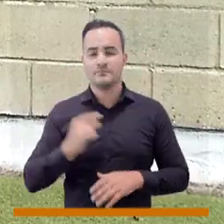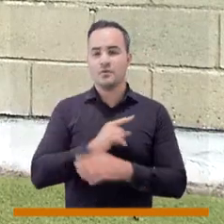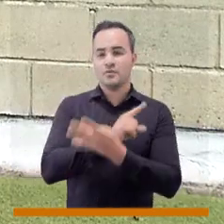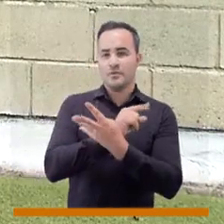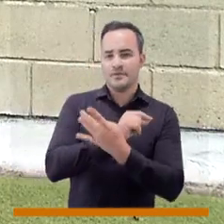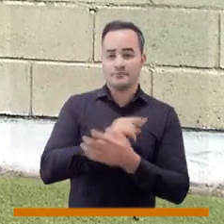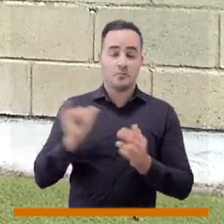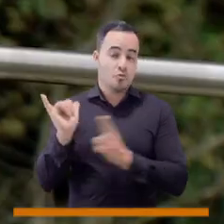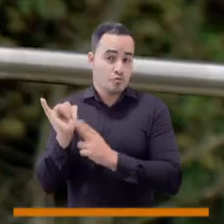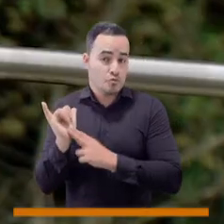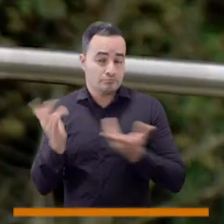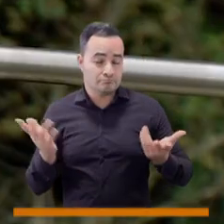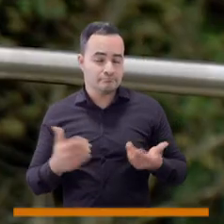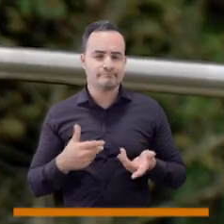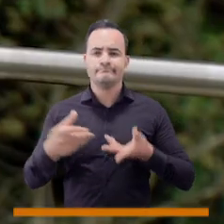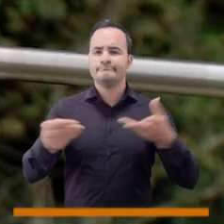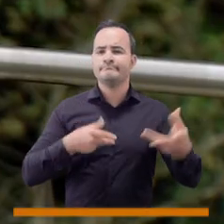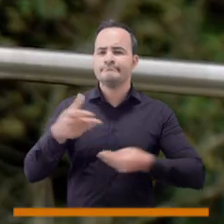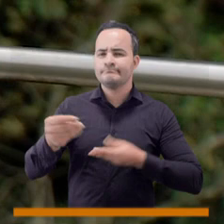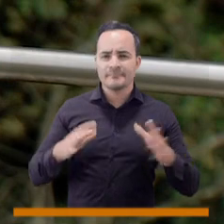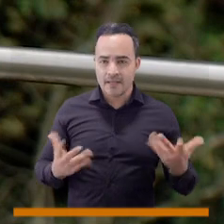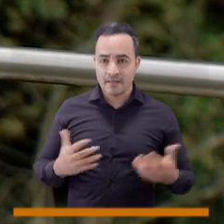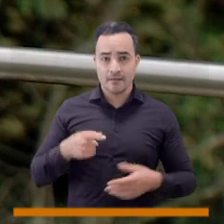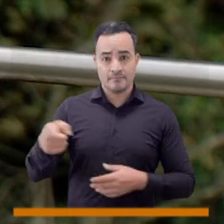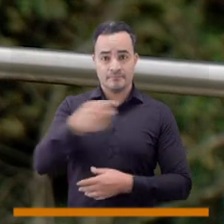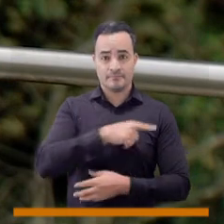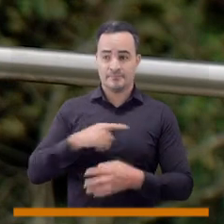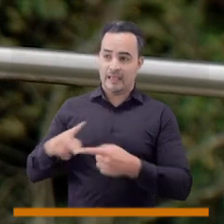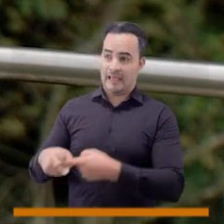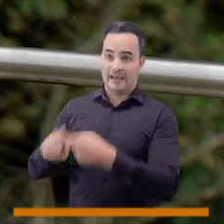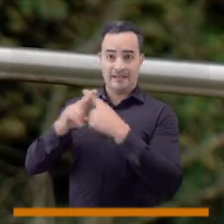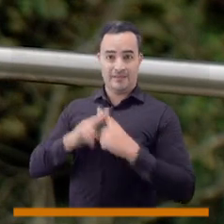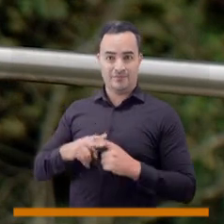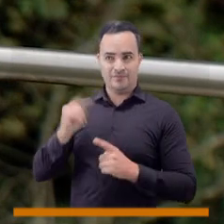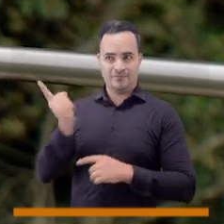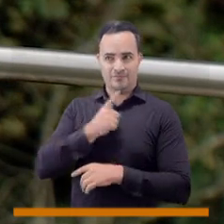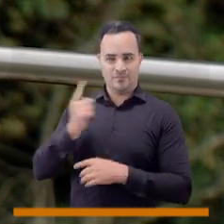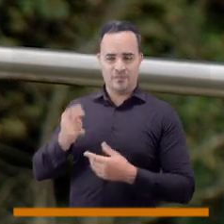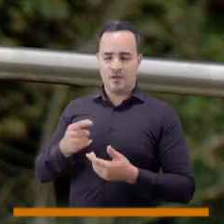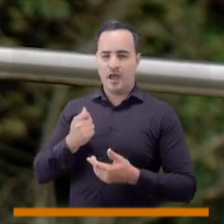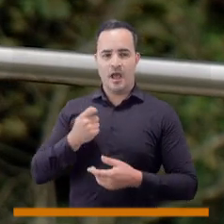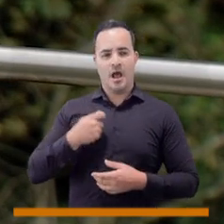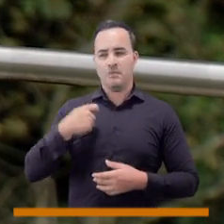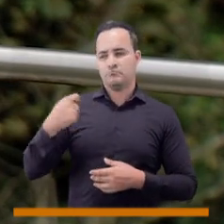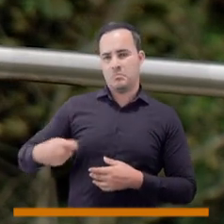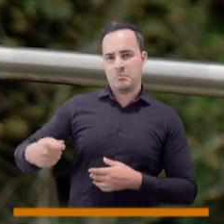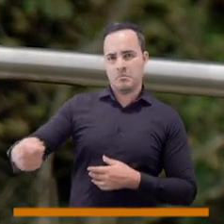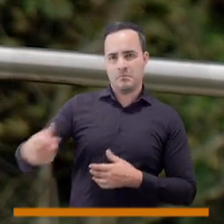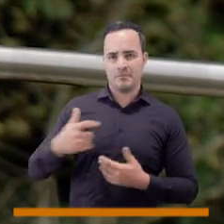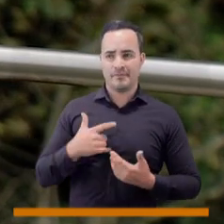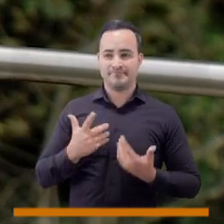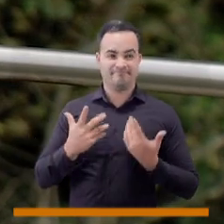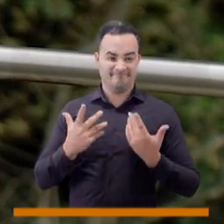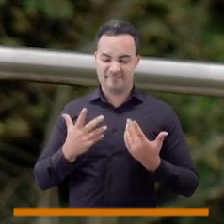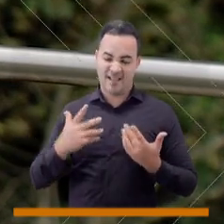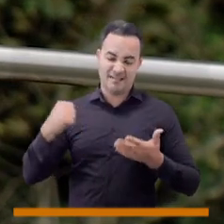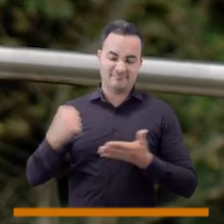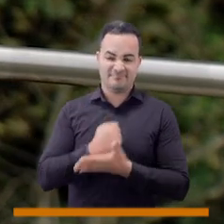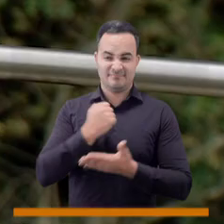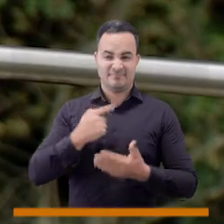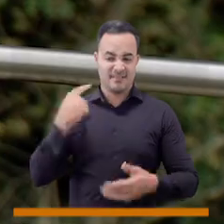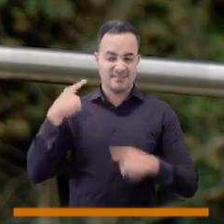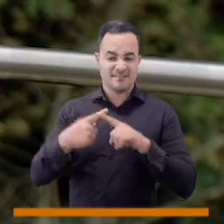es: ¿por falta de acceso al crédito ha tenido que posponer sueños o ideas de emprendimiento? Nuestras redes sociales